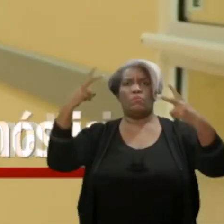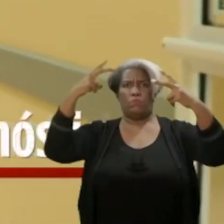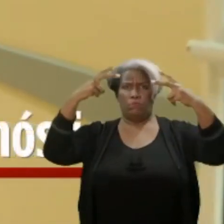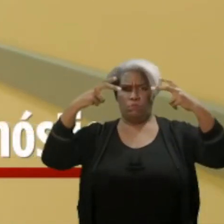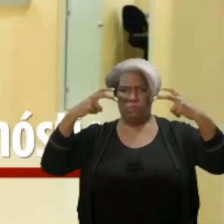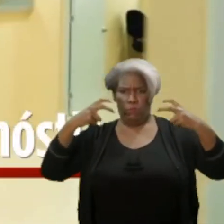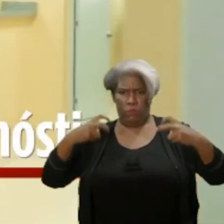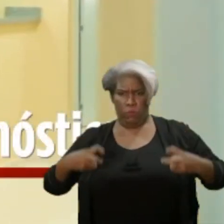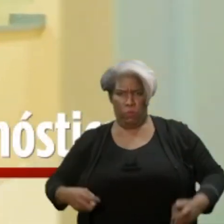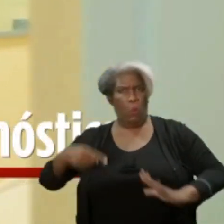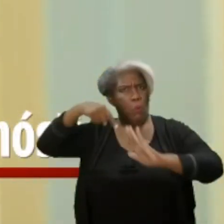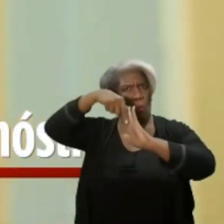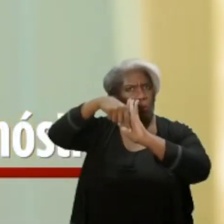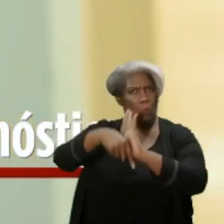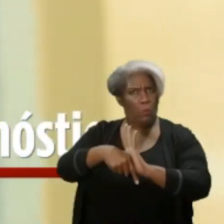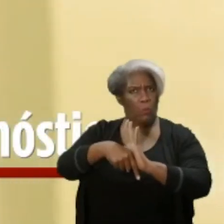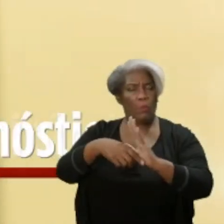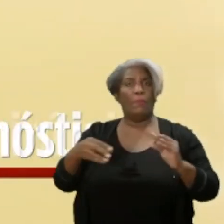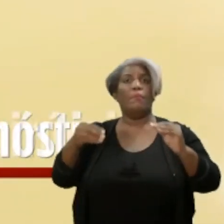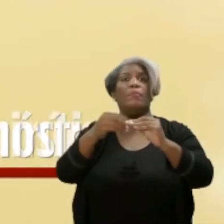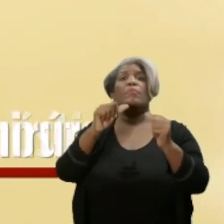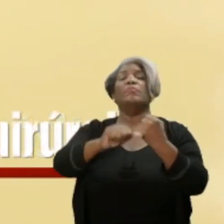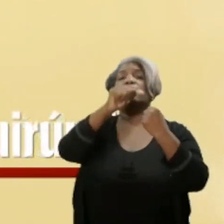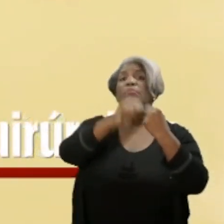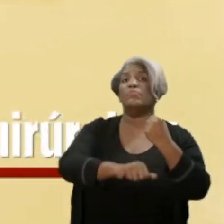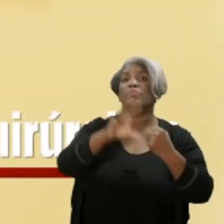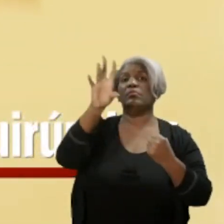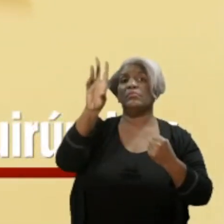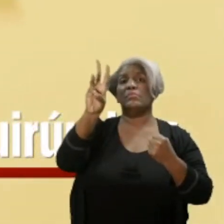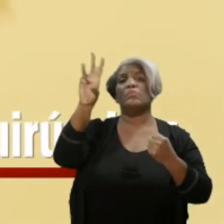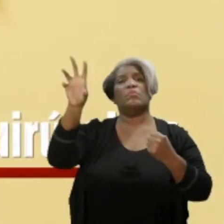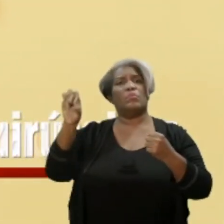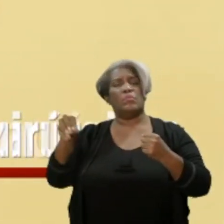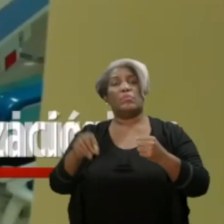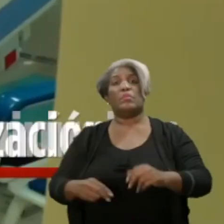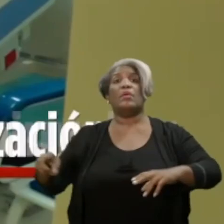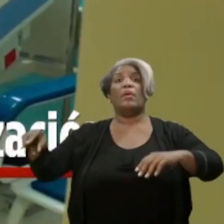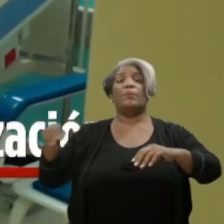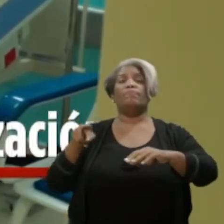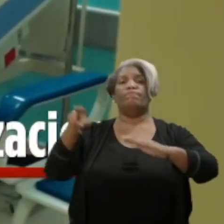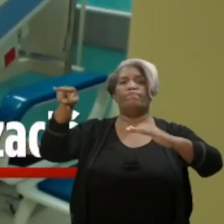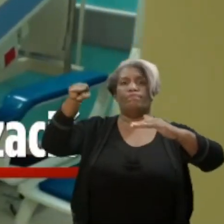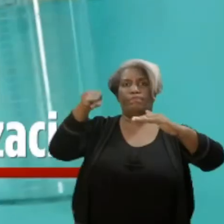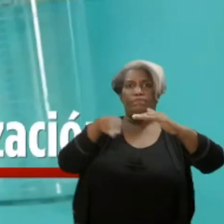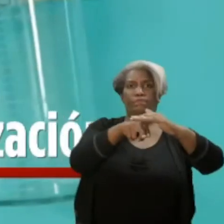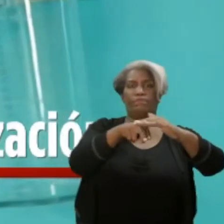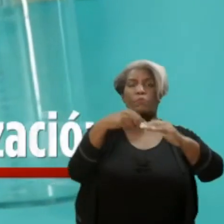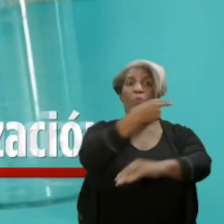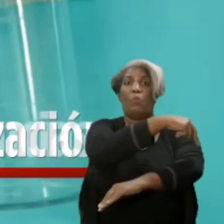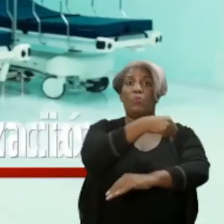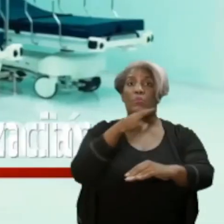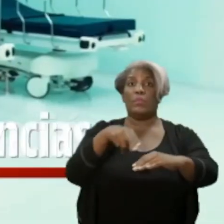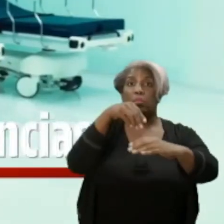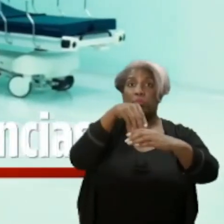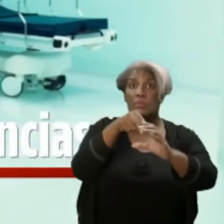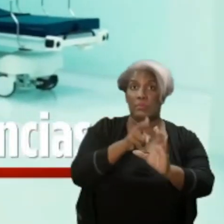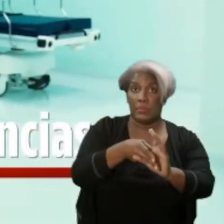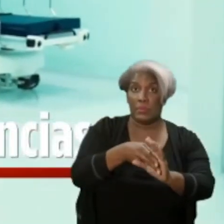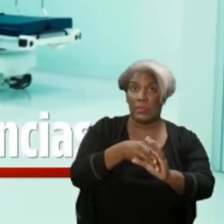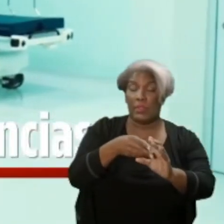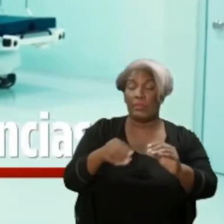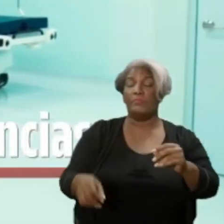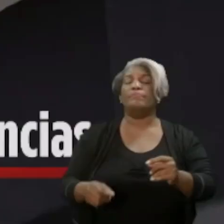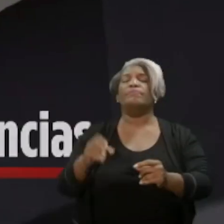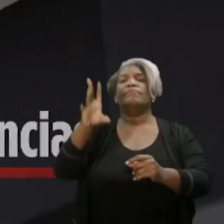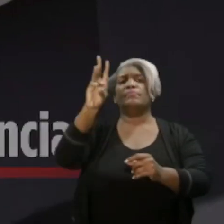diagnósticas, 6% en procedimientos quirúrgicos, 7% en hospitalización y 9% en emergencias. Y con una inversión de